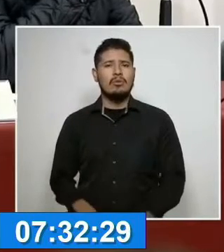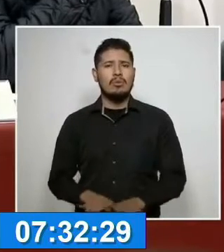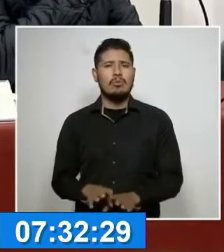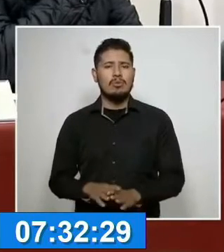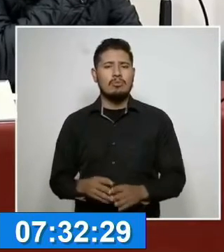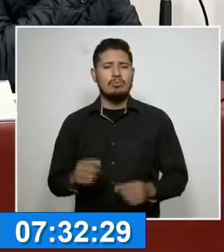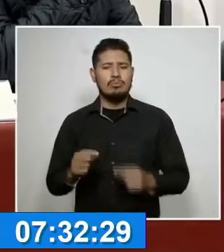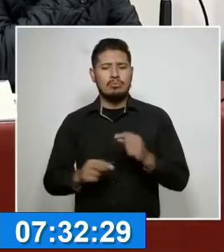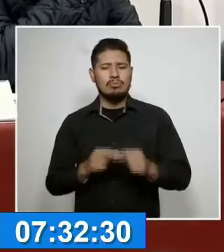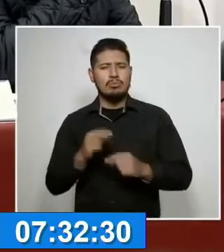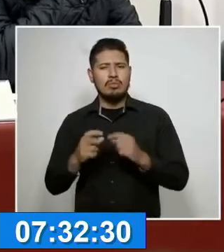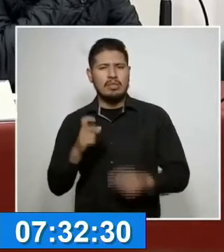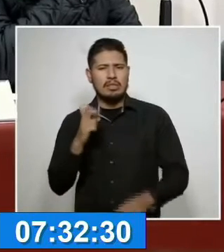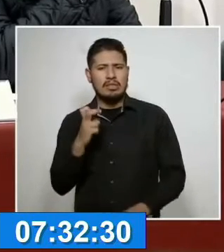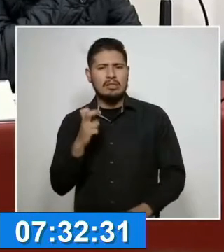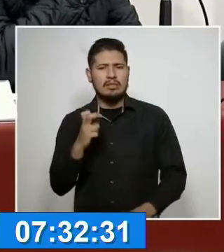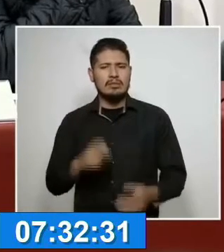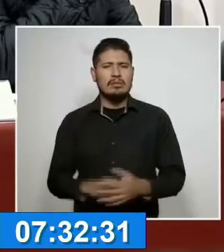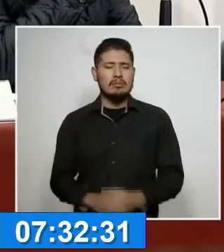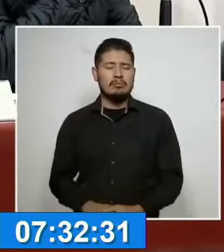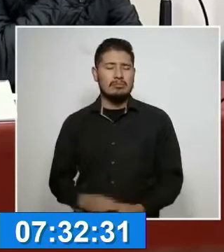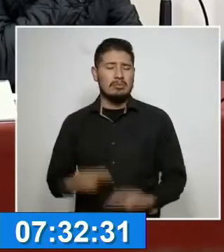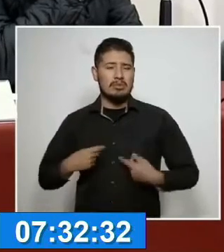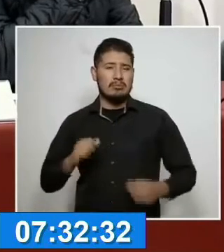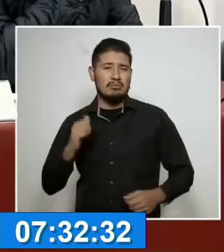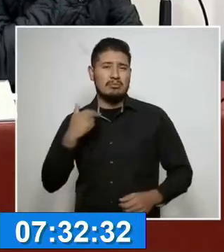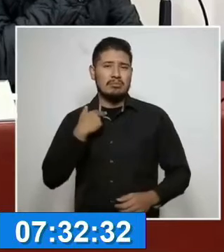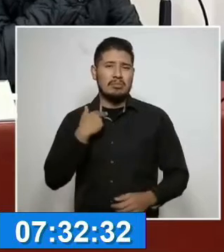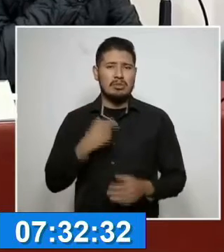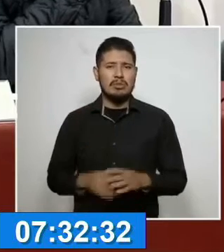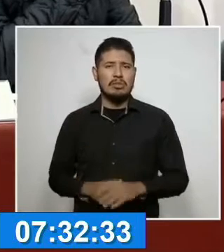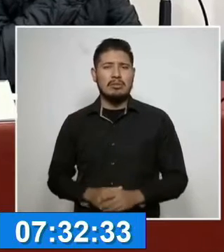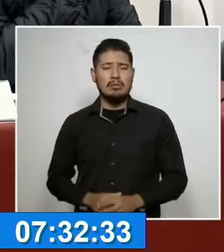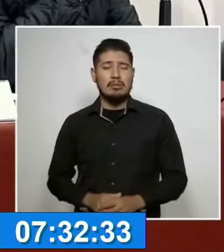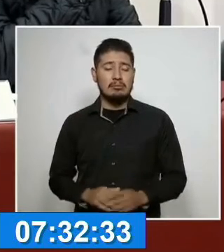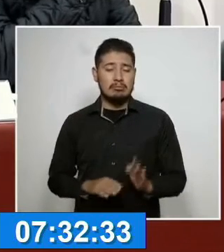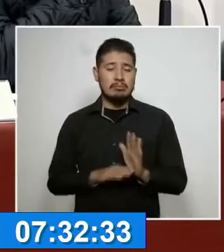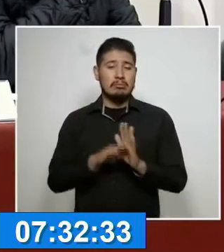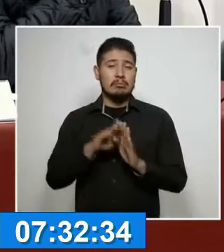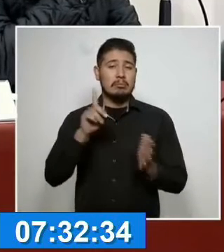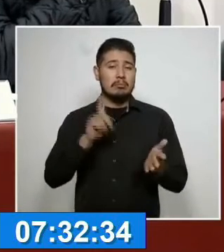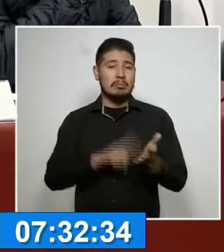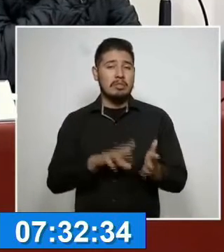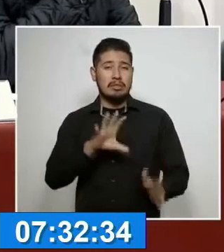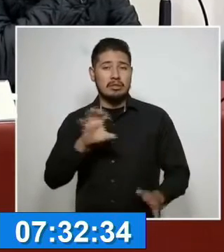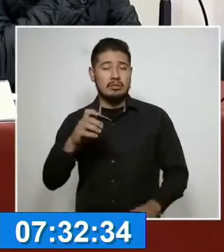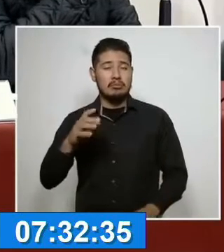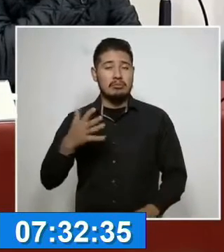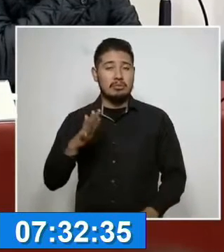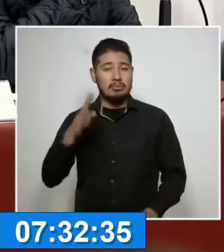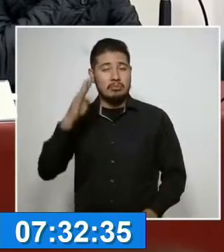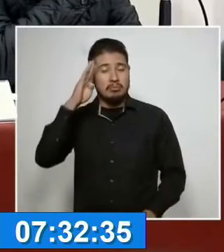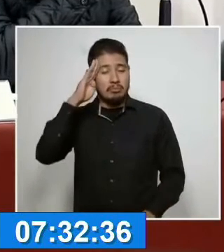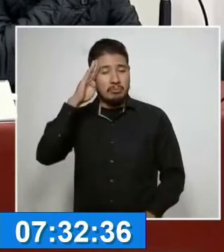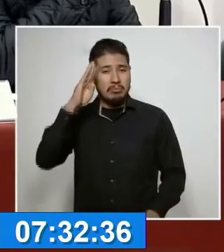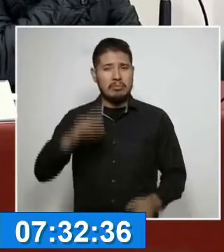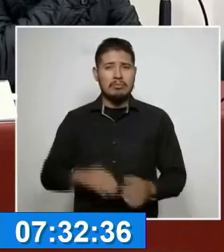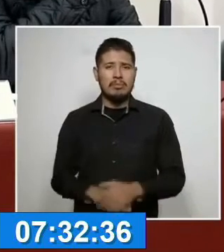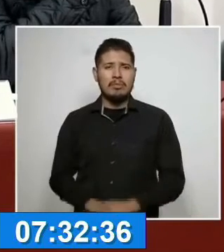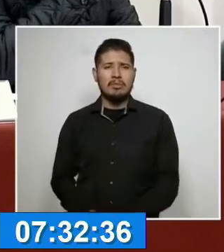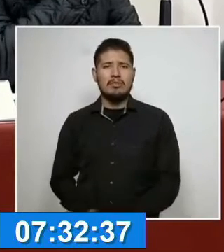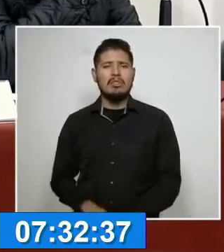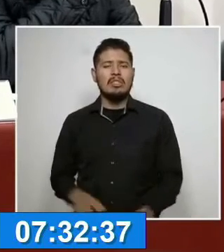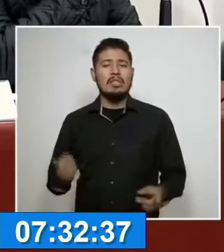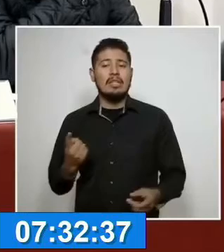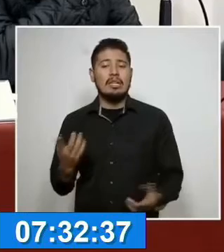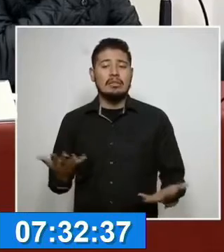comportando estos homicidios. Consideramos que casi llegarán a los 1,500. Y de ahí las estrategias